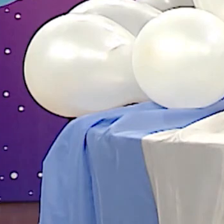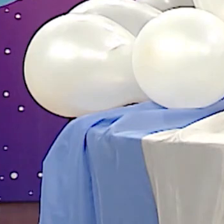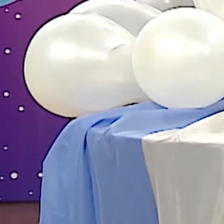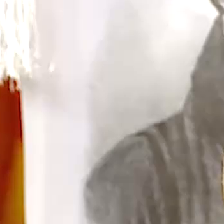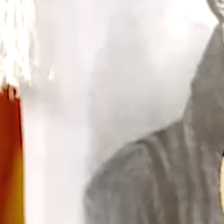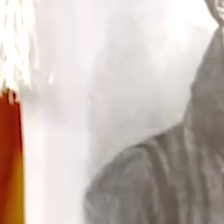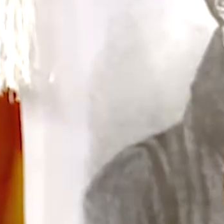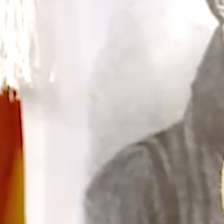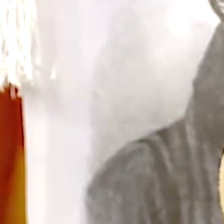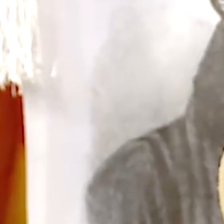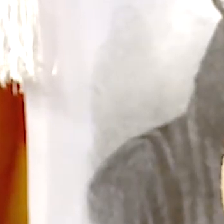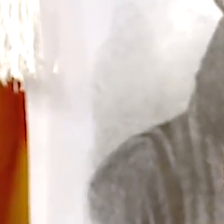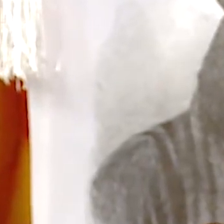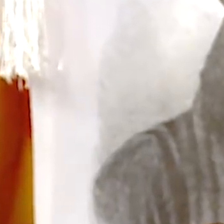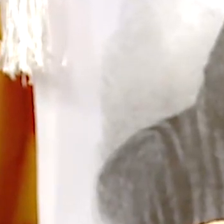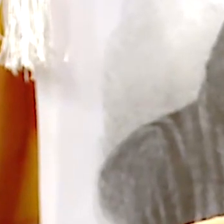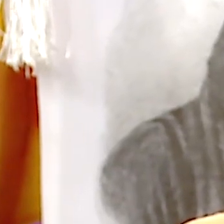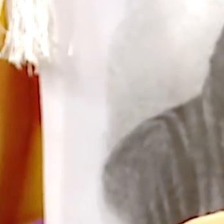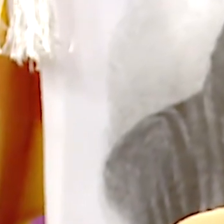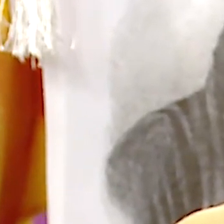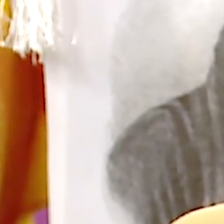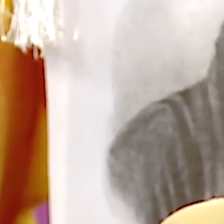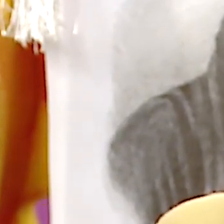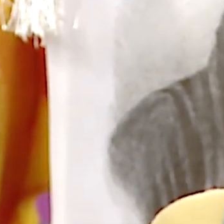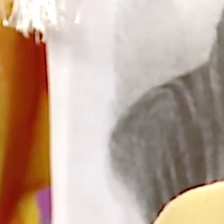Hola chicos, ¿cómo están? Estoy